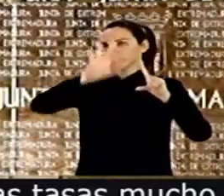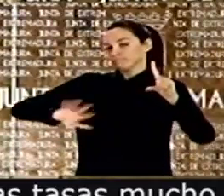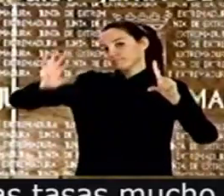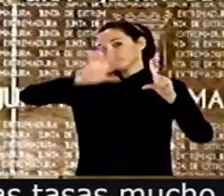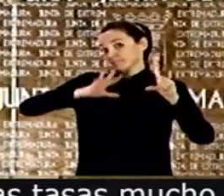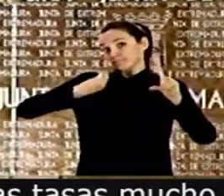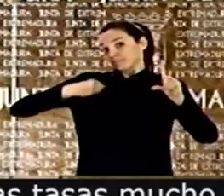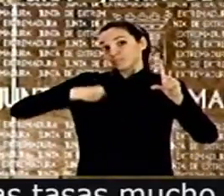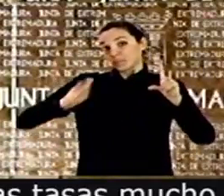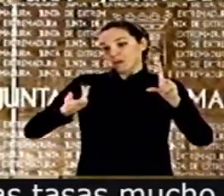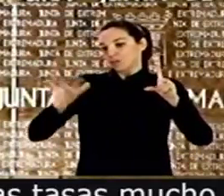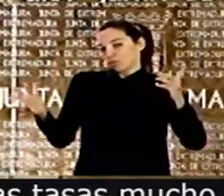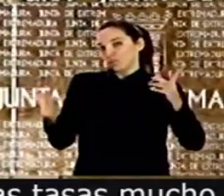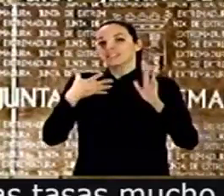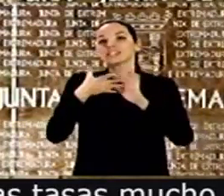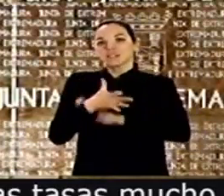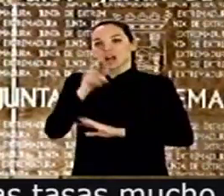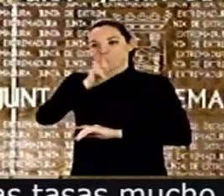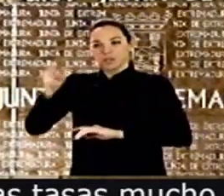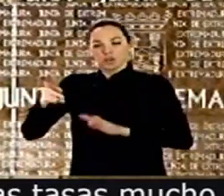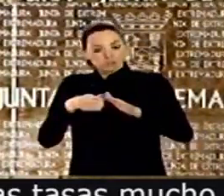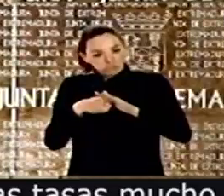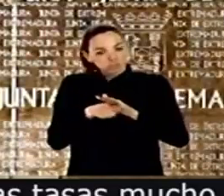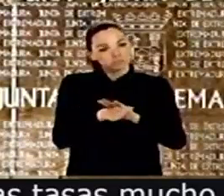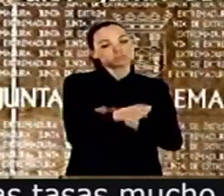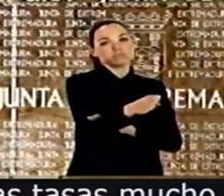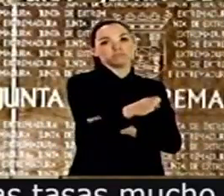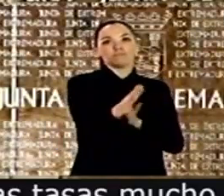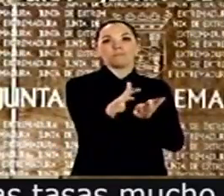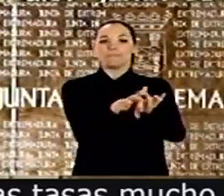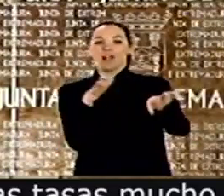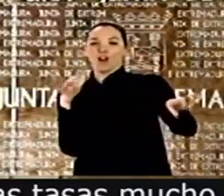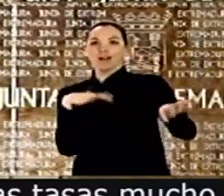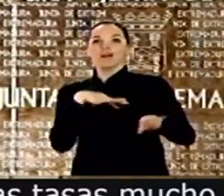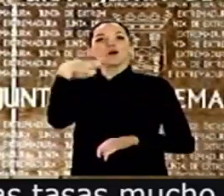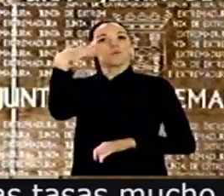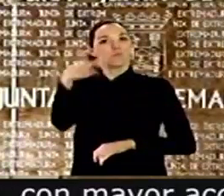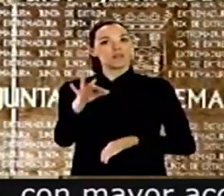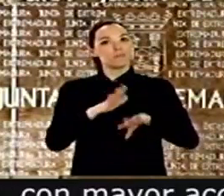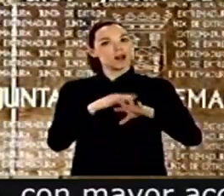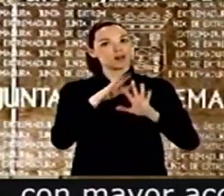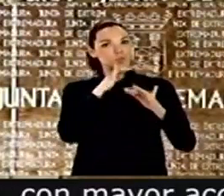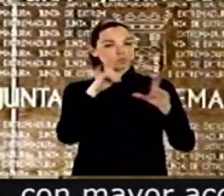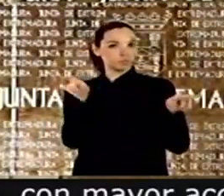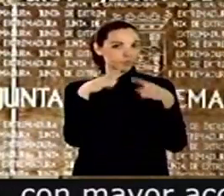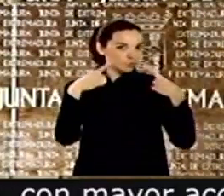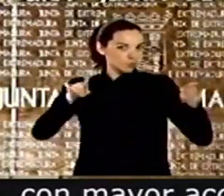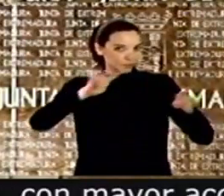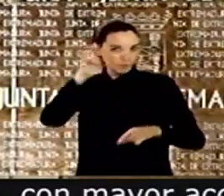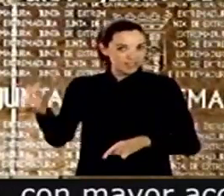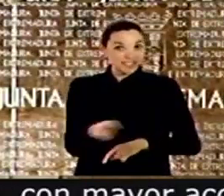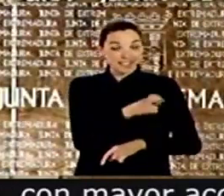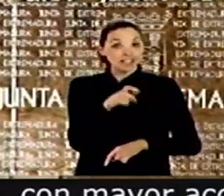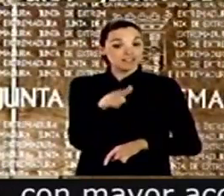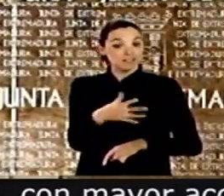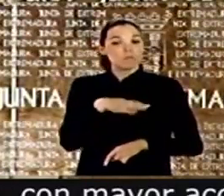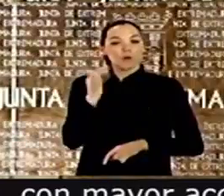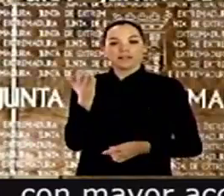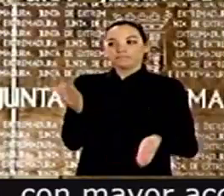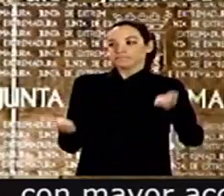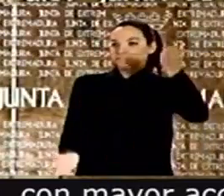mayor acceso a este tipo de educación artística, y que supone, por supuesto, que sea mucho más equitativa,